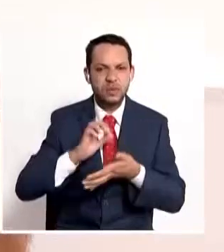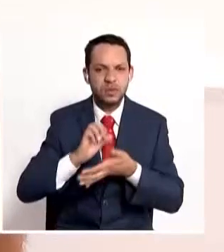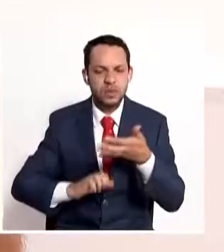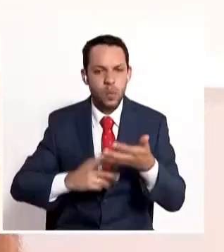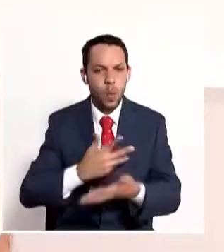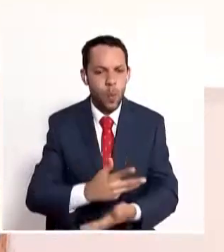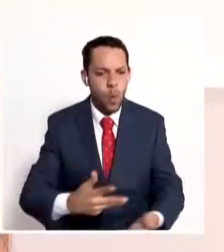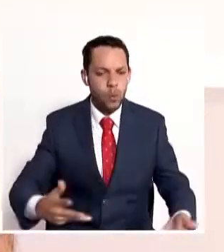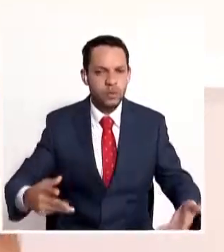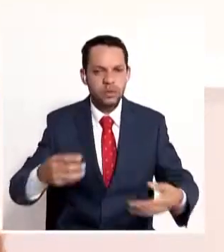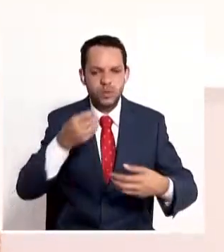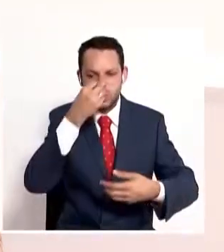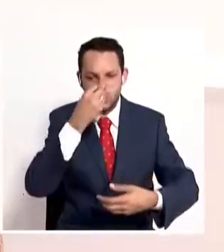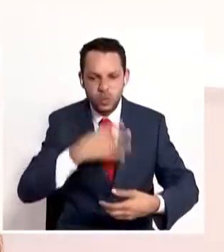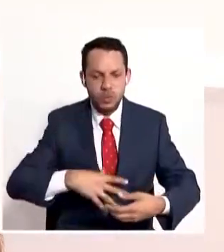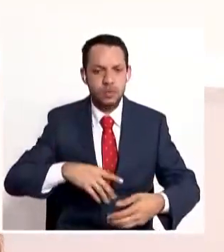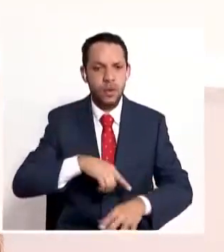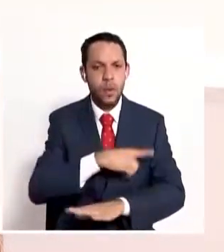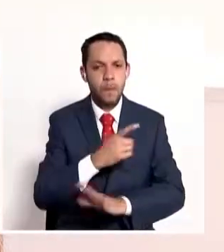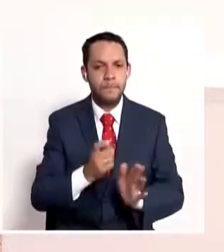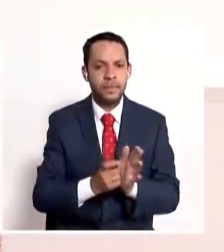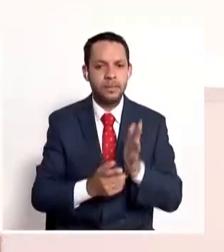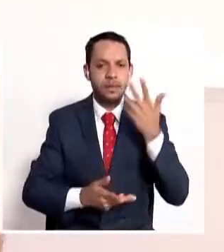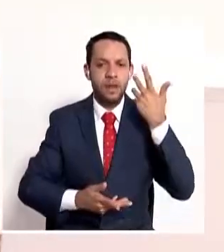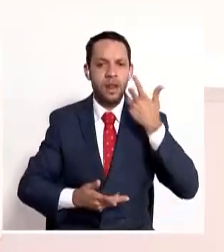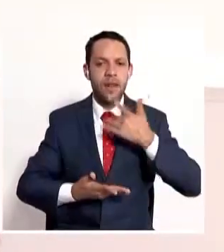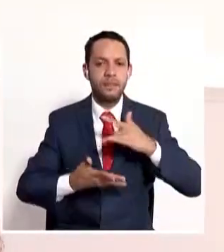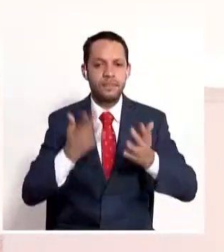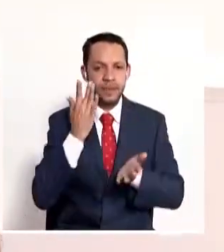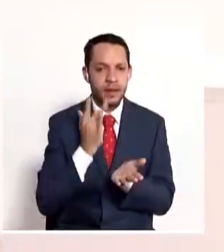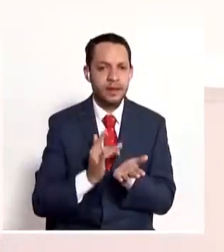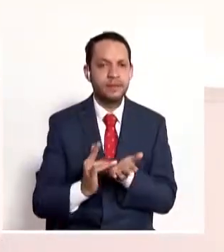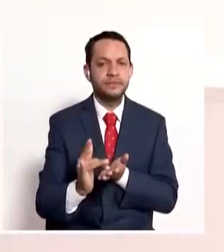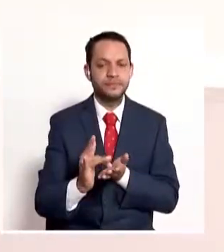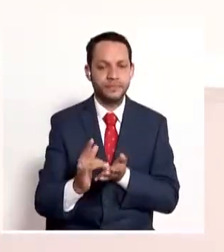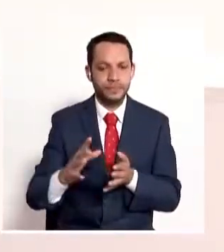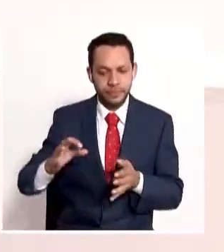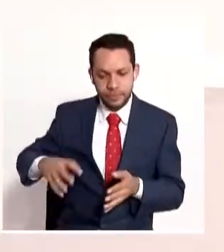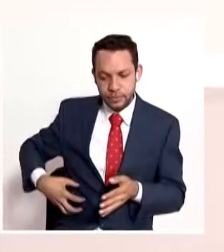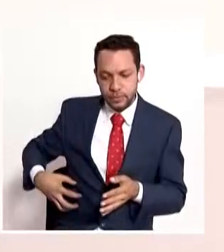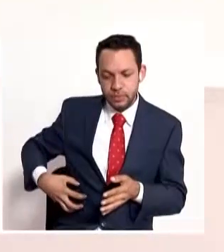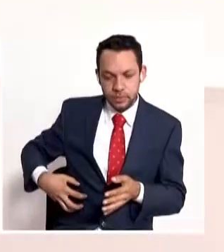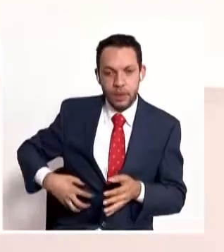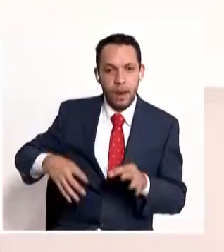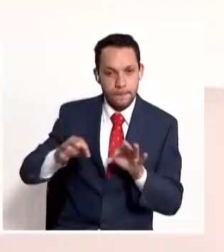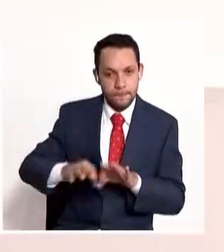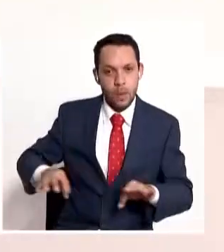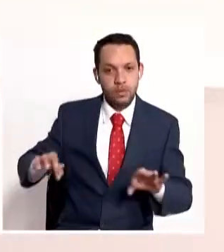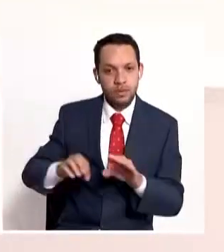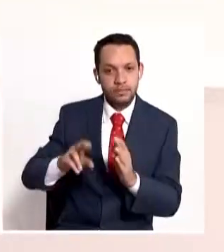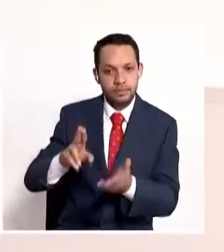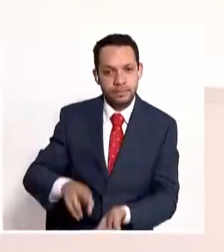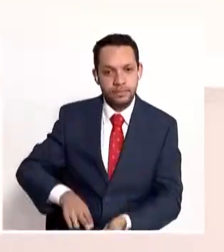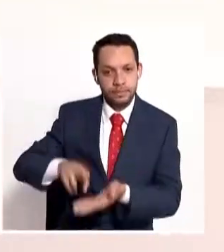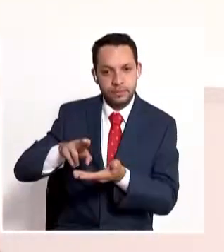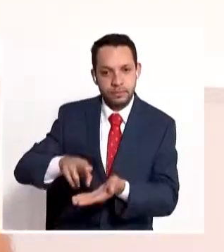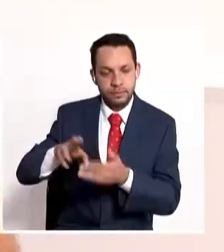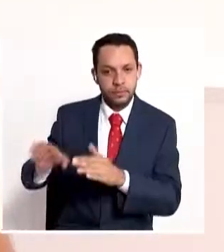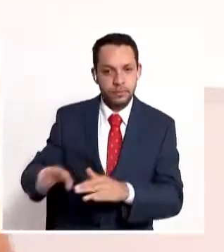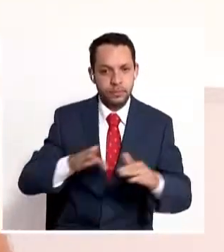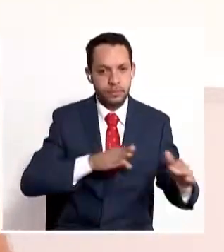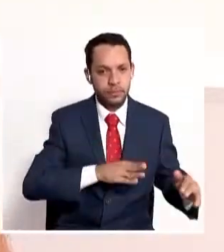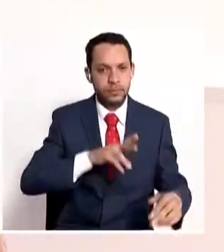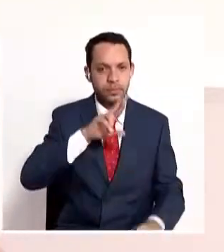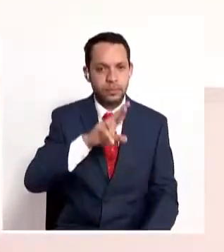toxinas y el riñón descanso eso digamos que sería un complemento en estos pacientes rubia la